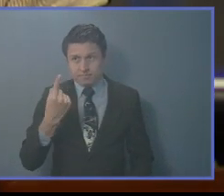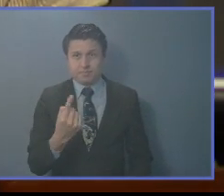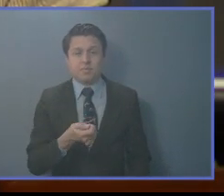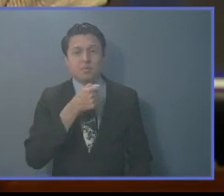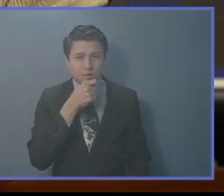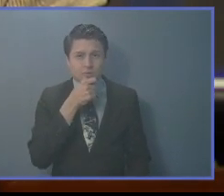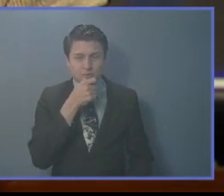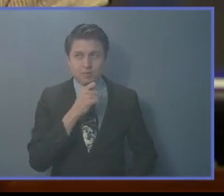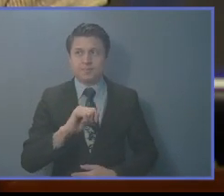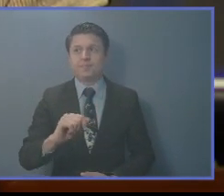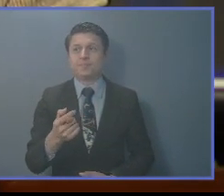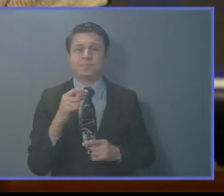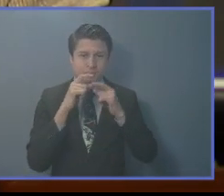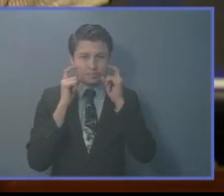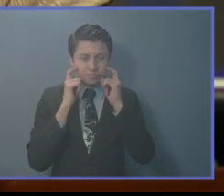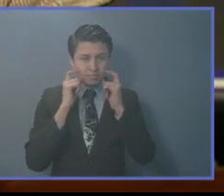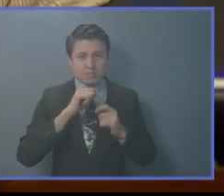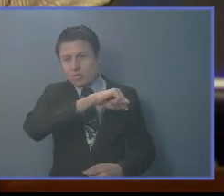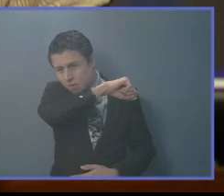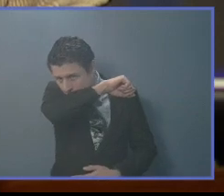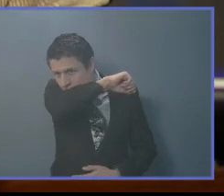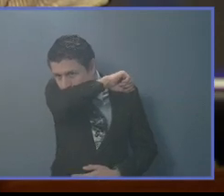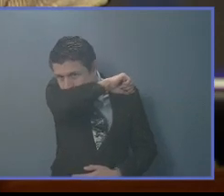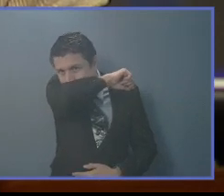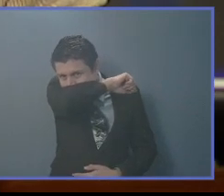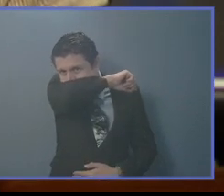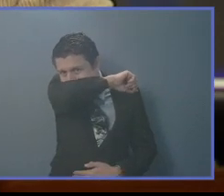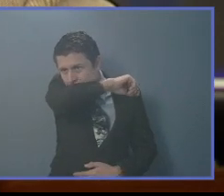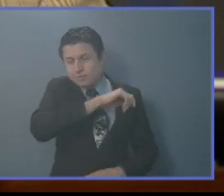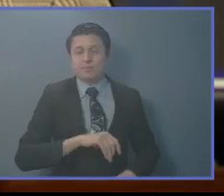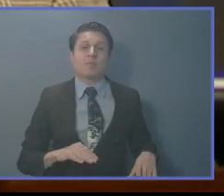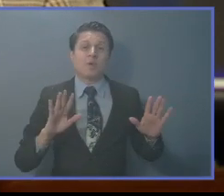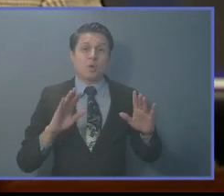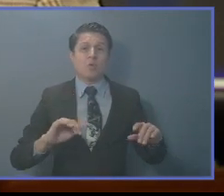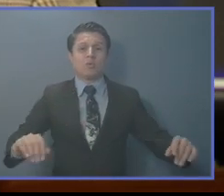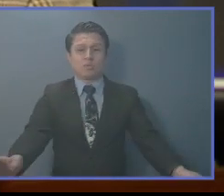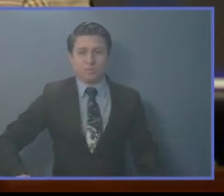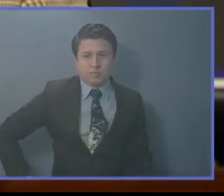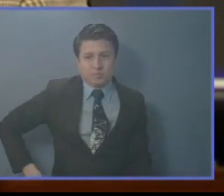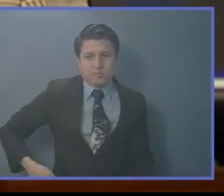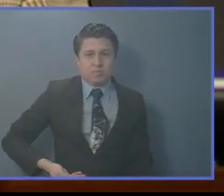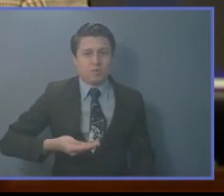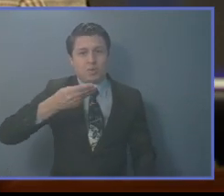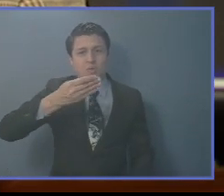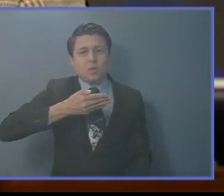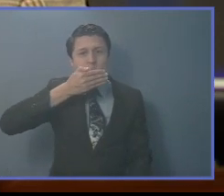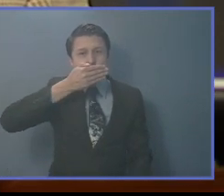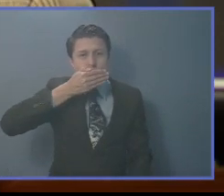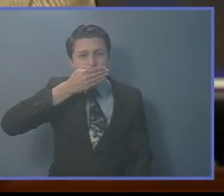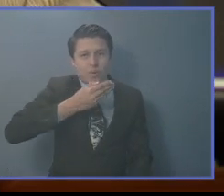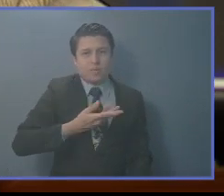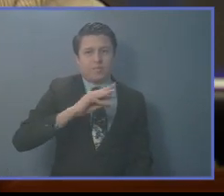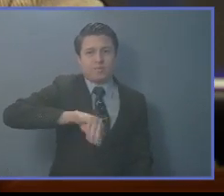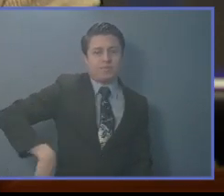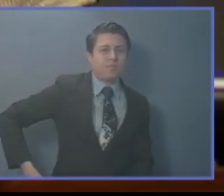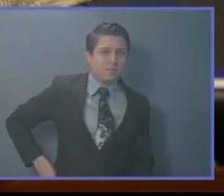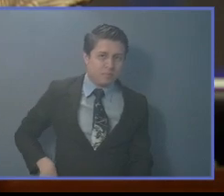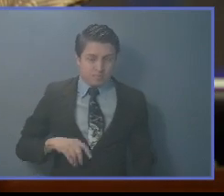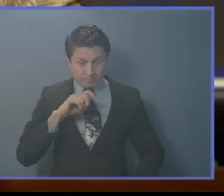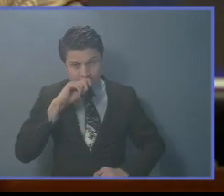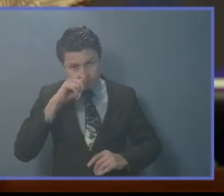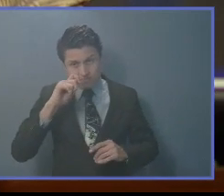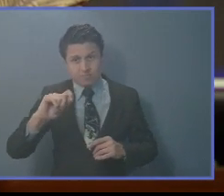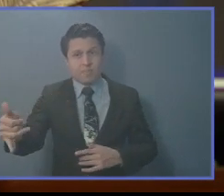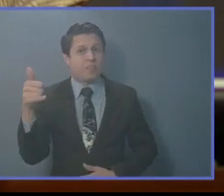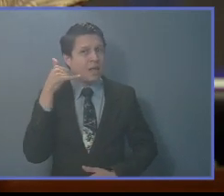estornude, cubrirse la nariz y la boca con codo flexionado o con un pañuelo. 6. Evitar el uso frecuente de